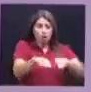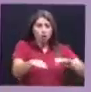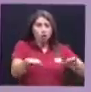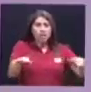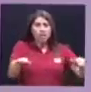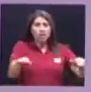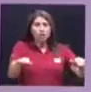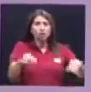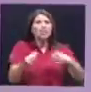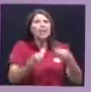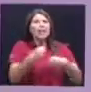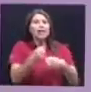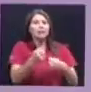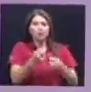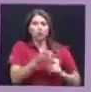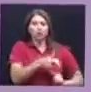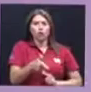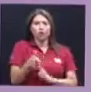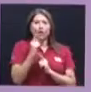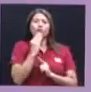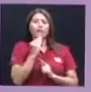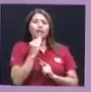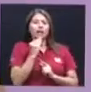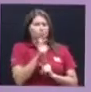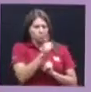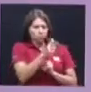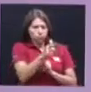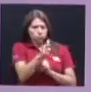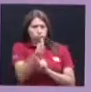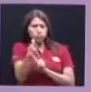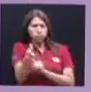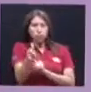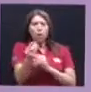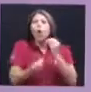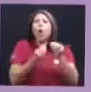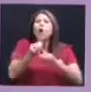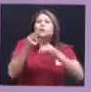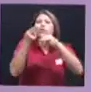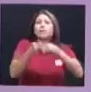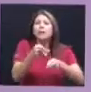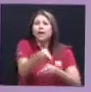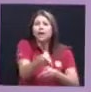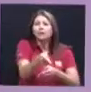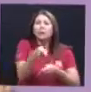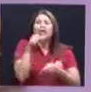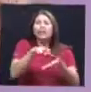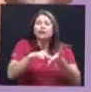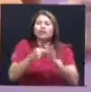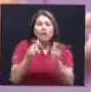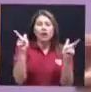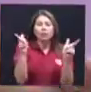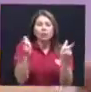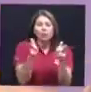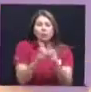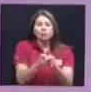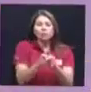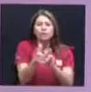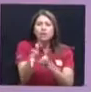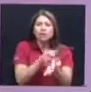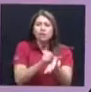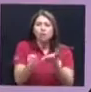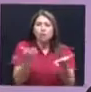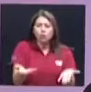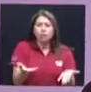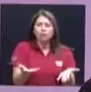mismos soldados israelíes Cómo se le llama eso Si no es Exterminio y que eso sean las intenciones del estado bien Vamos